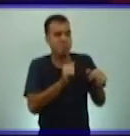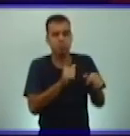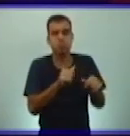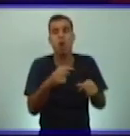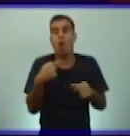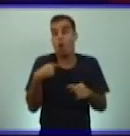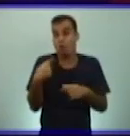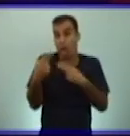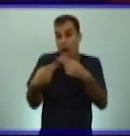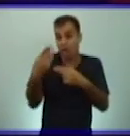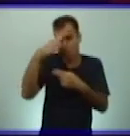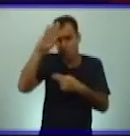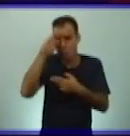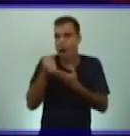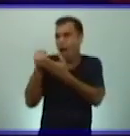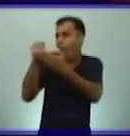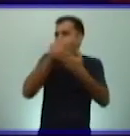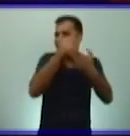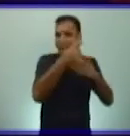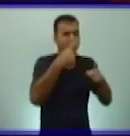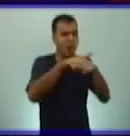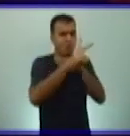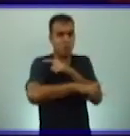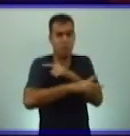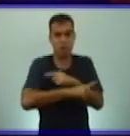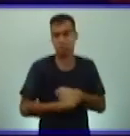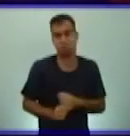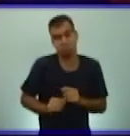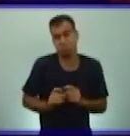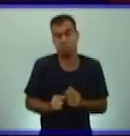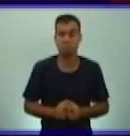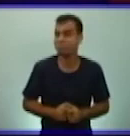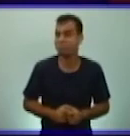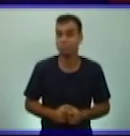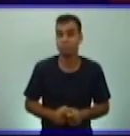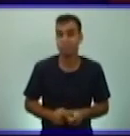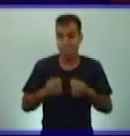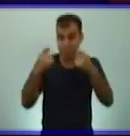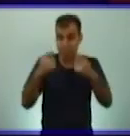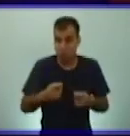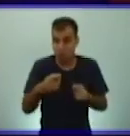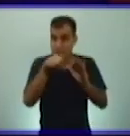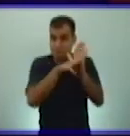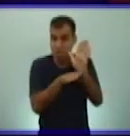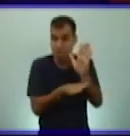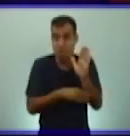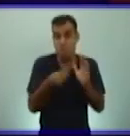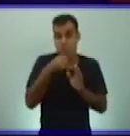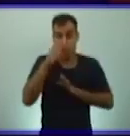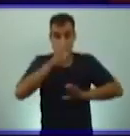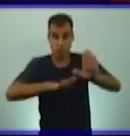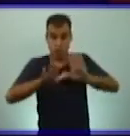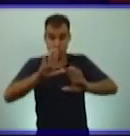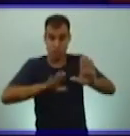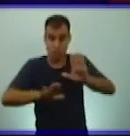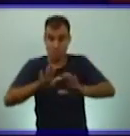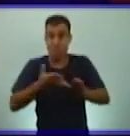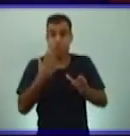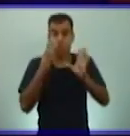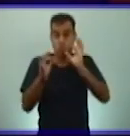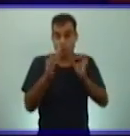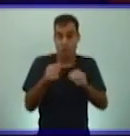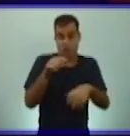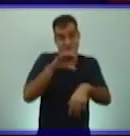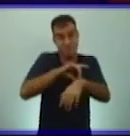realiza nuestro país. Muestra de ello es la toma de decisiones y medidas para enfrentar esta pandemia que hoy nos azota y que